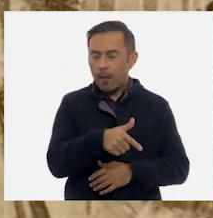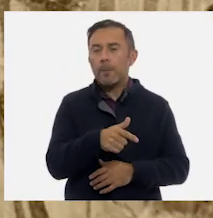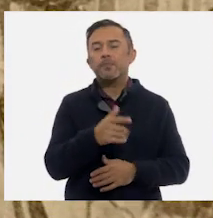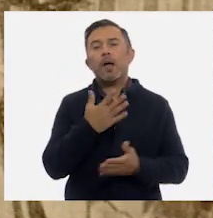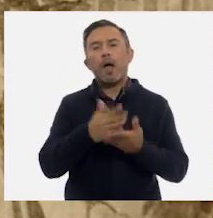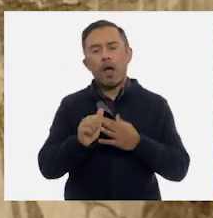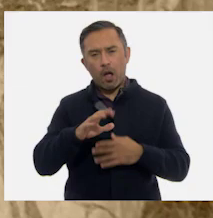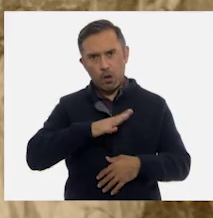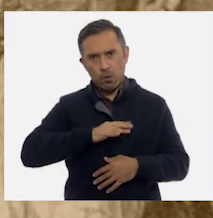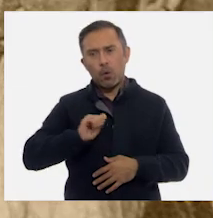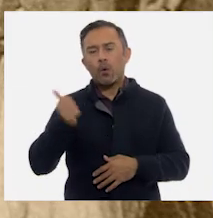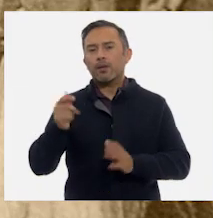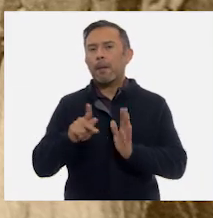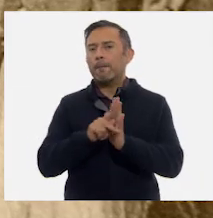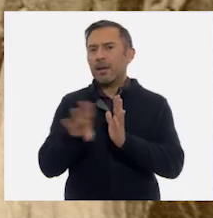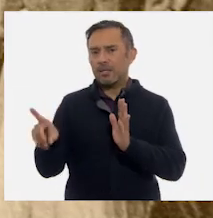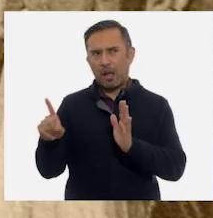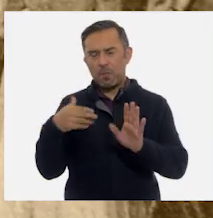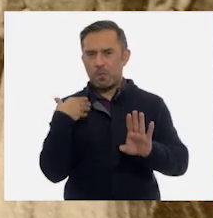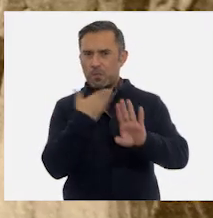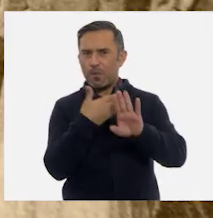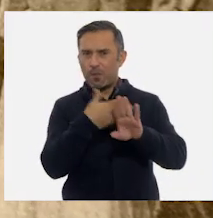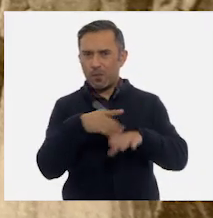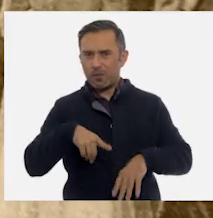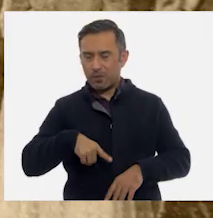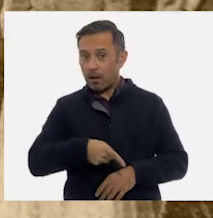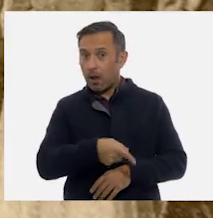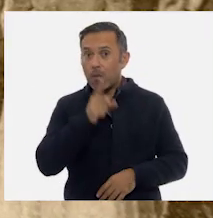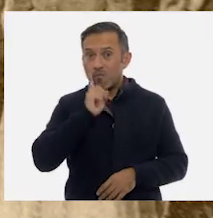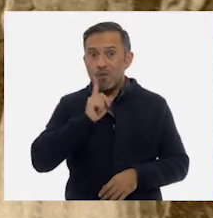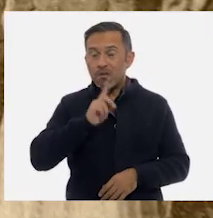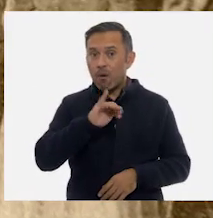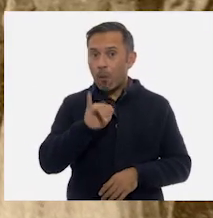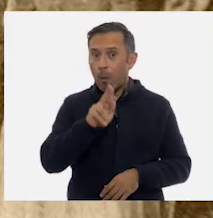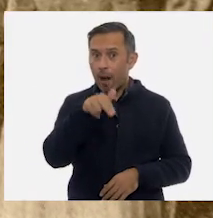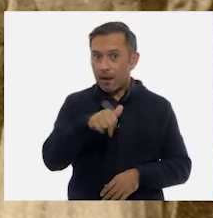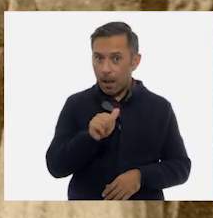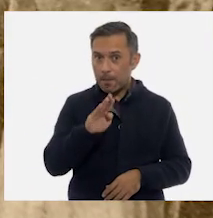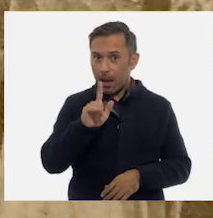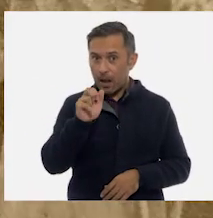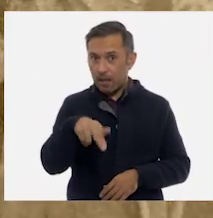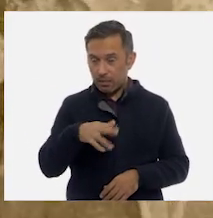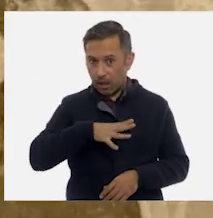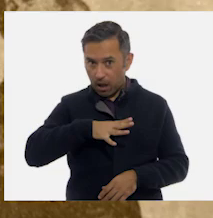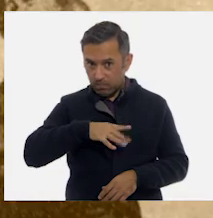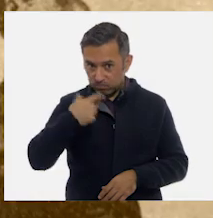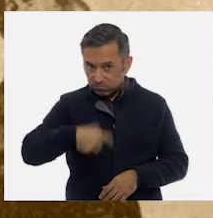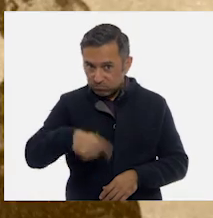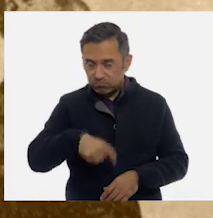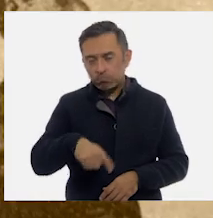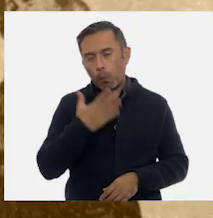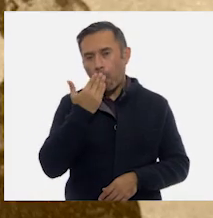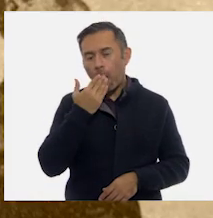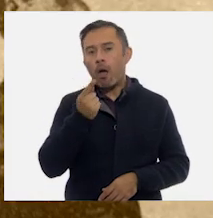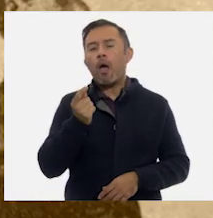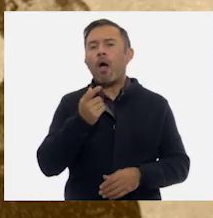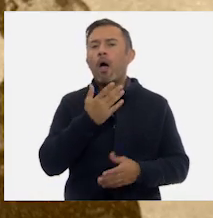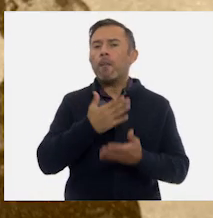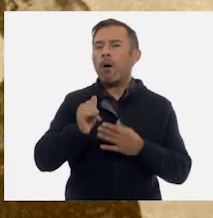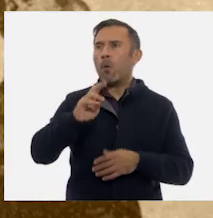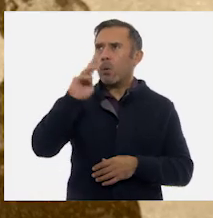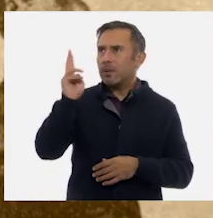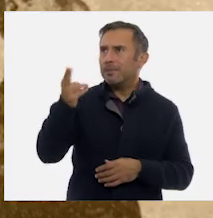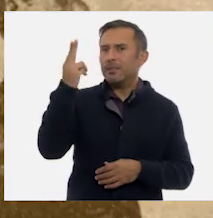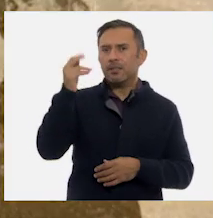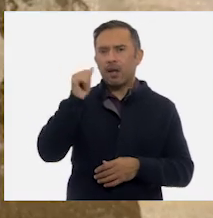prensa oposicionista, Juana Belén no perteneció a las clases acomodadas ni aprendió a leer y escribir en las academias para señoritas